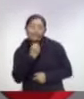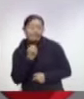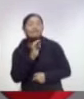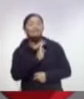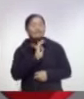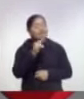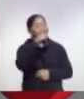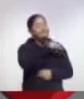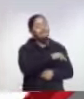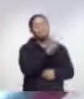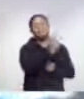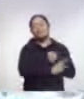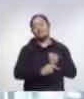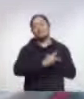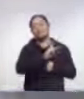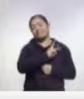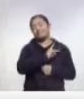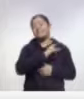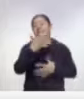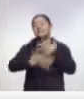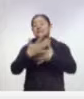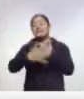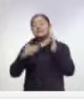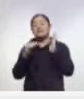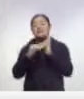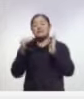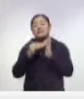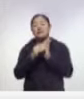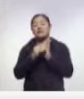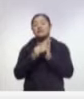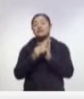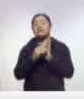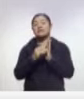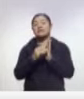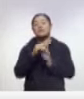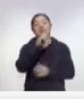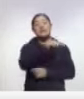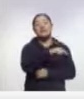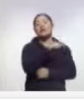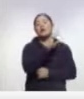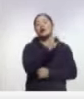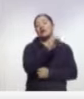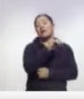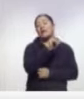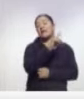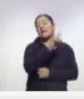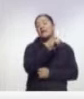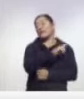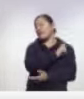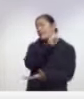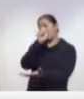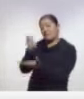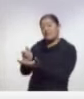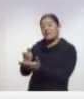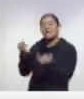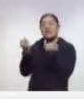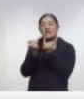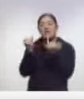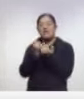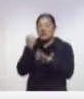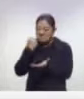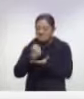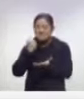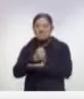a nuestro país. Van a ser 15 millones de pesos, mi querida Ays, lo que va a tener que pagar la CONADE. Además de que se le exige, pues, una